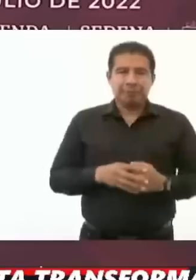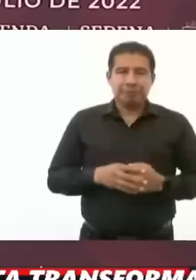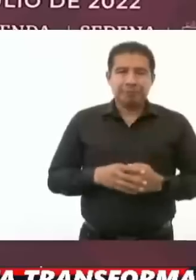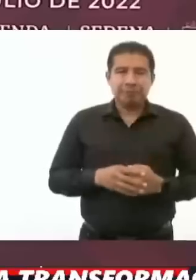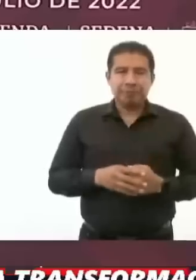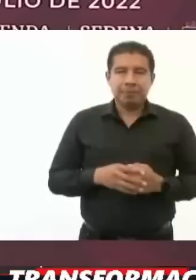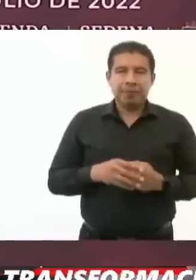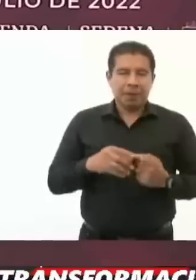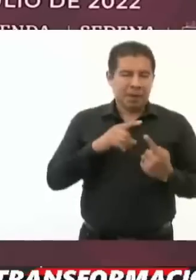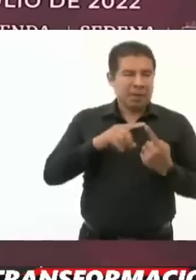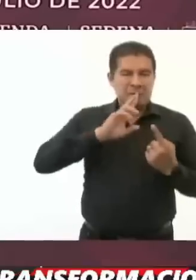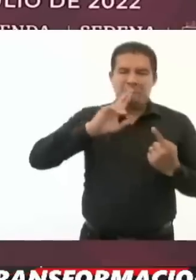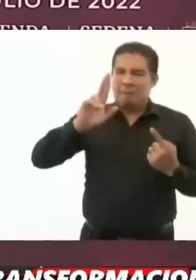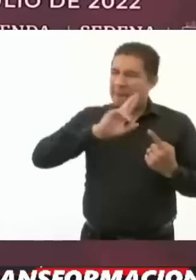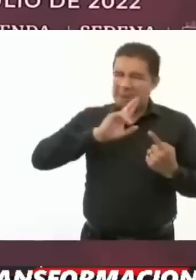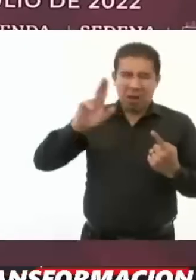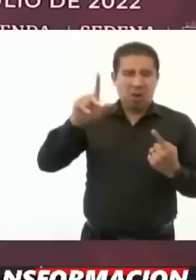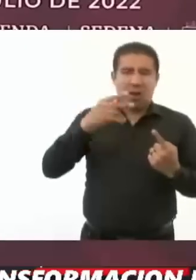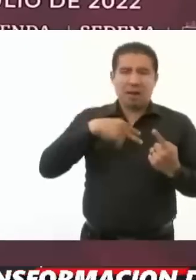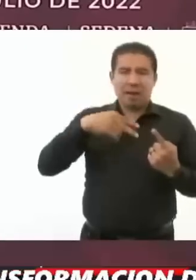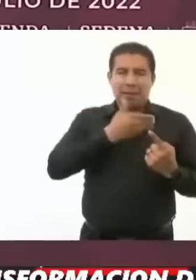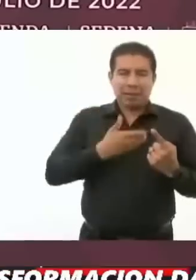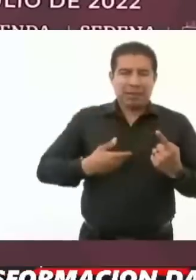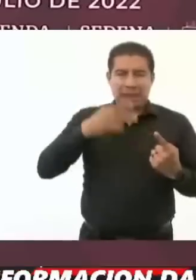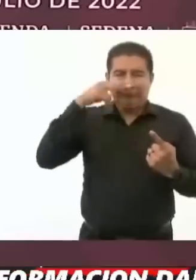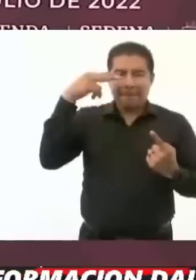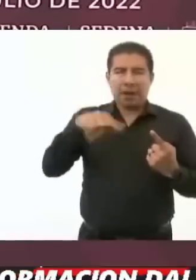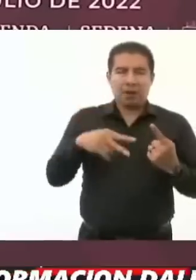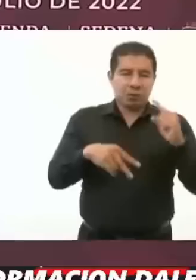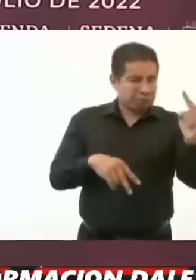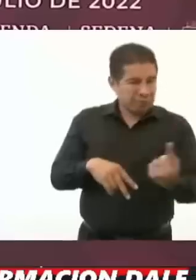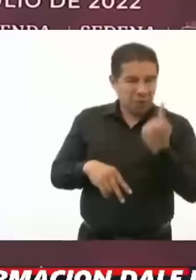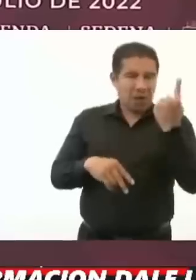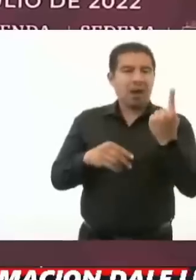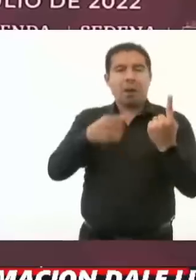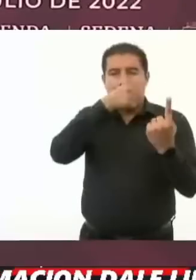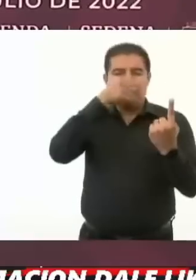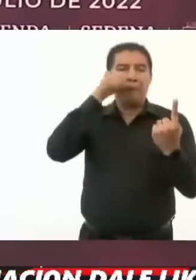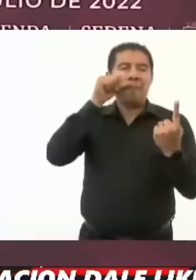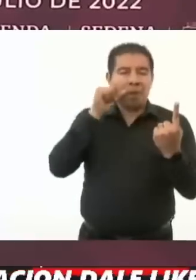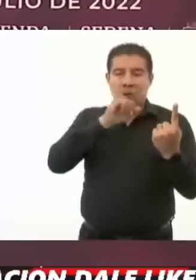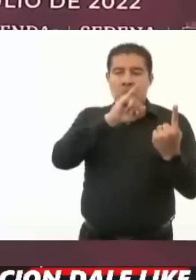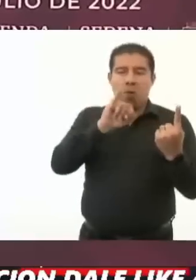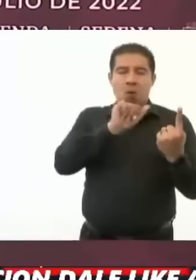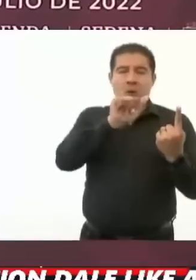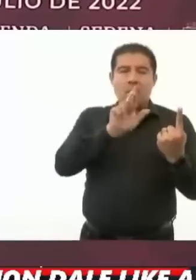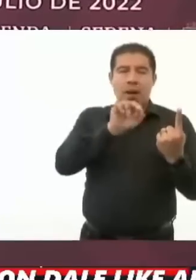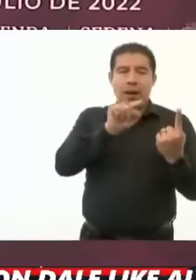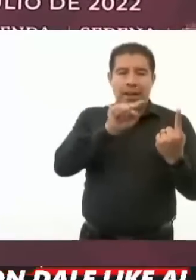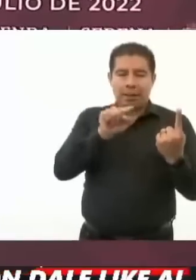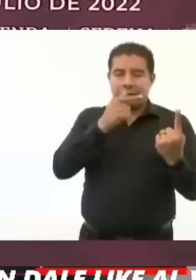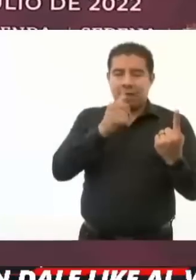El mejor presidente de México fue Benito Juárez García.